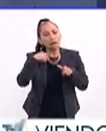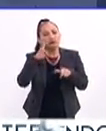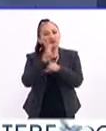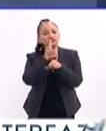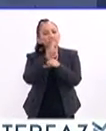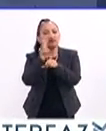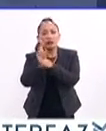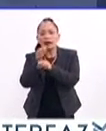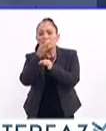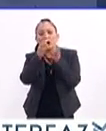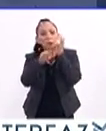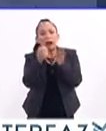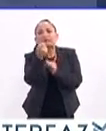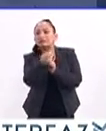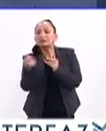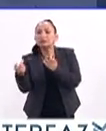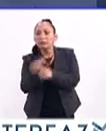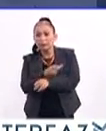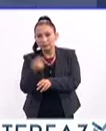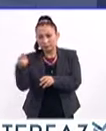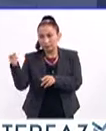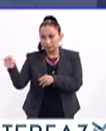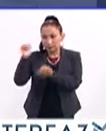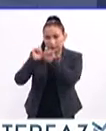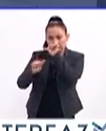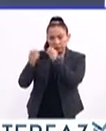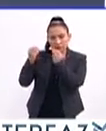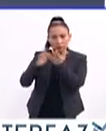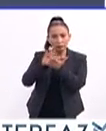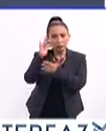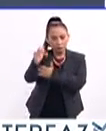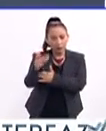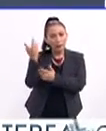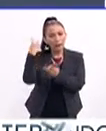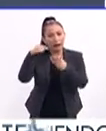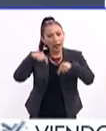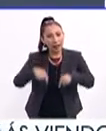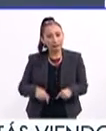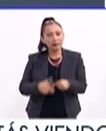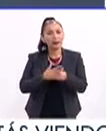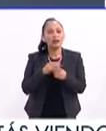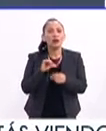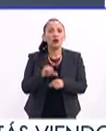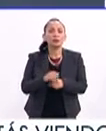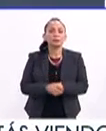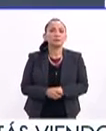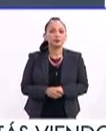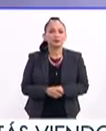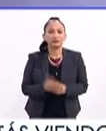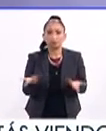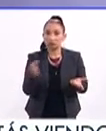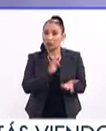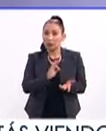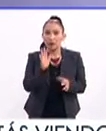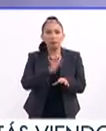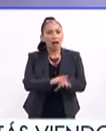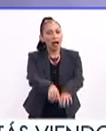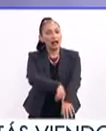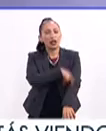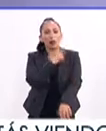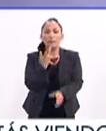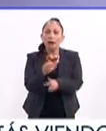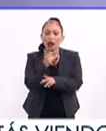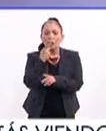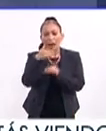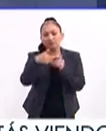seguimiento, informarnos también con usted, arqueóloga. Muchísimas gracias por estar con nosotros el día de hoy. Gracias. Podríamos hablar muchísimo, pero vamos